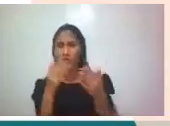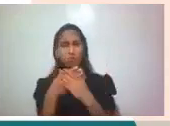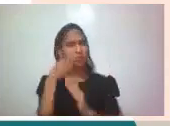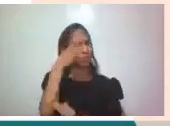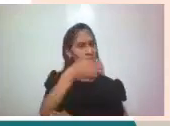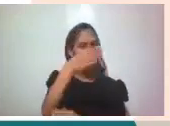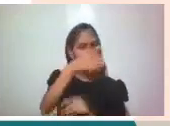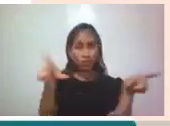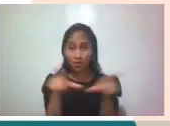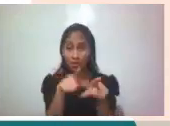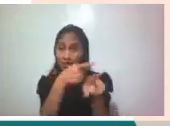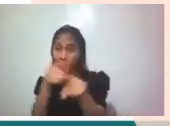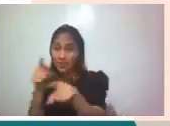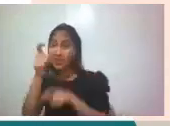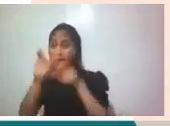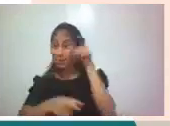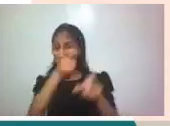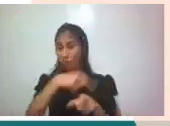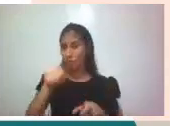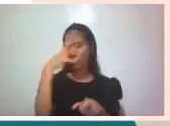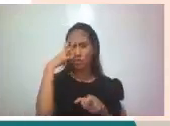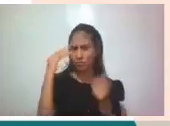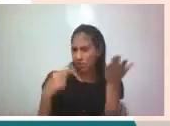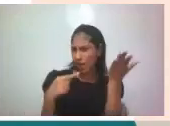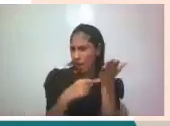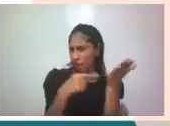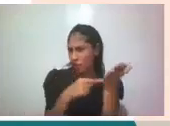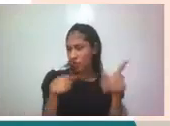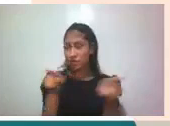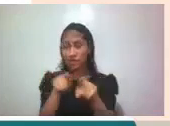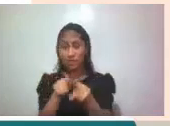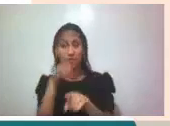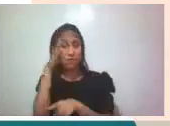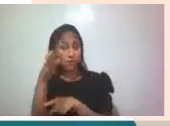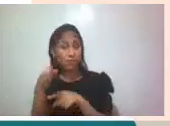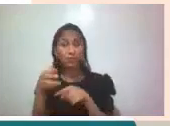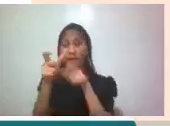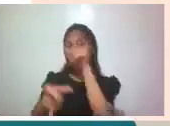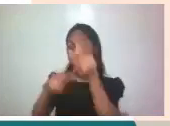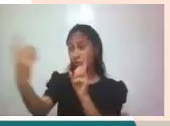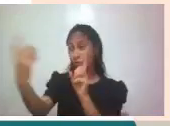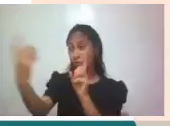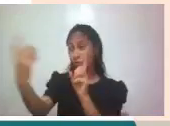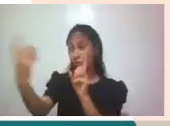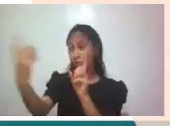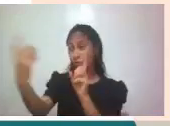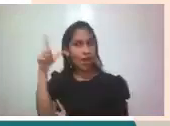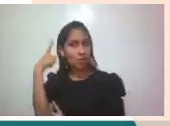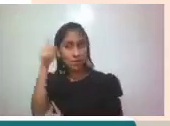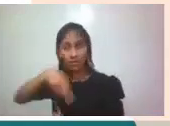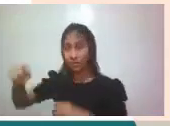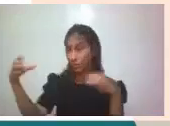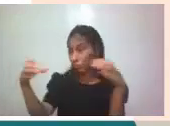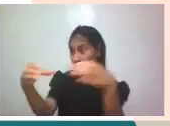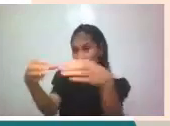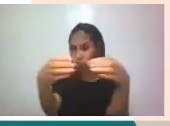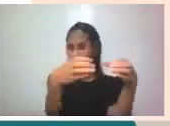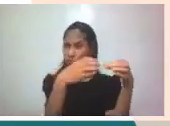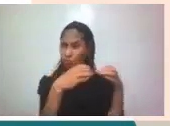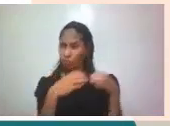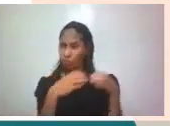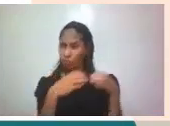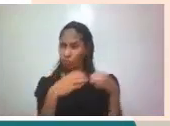a los técnicos y a los líderes regionales, ¿no? Estamos hablando de organizaciones que